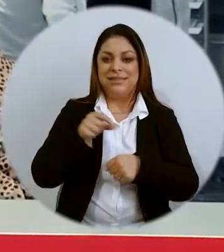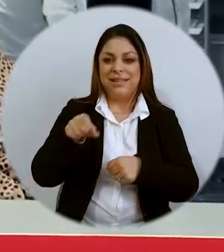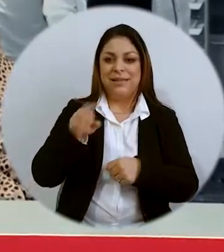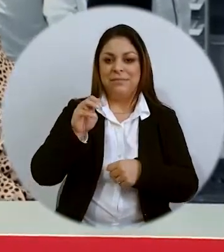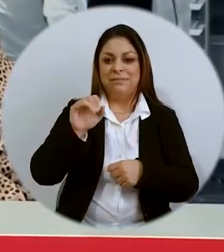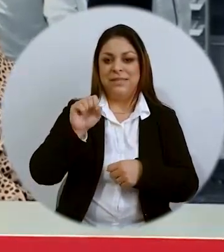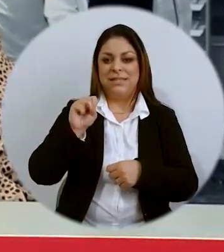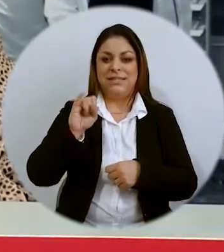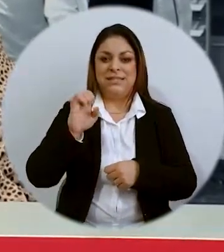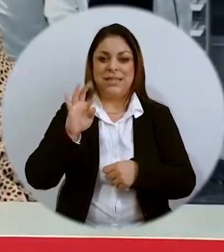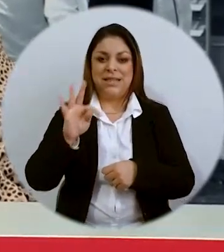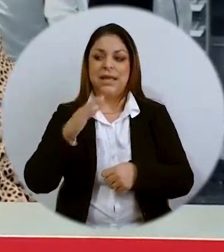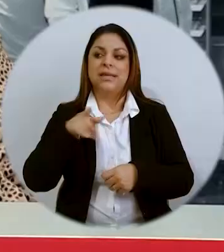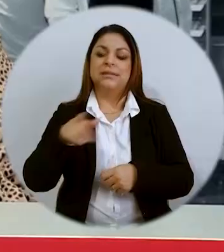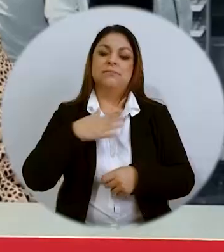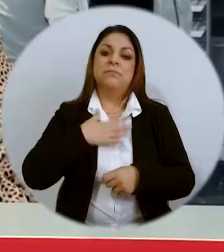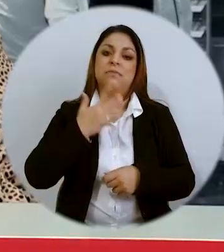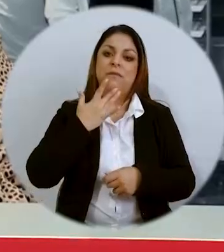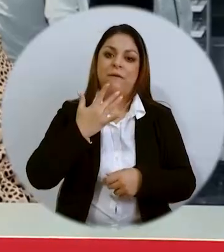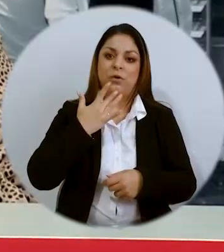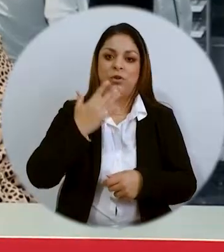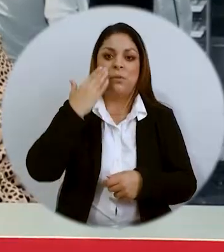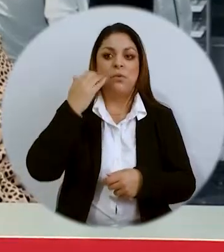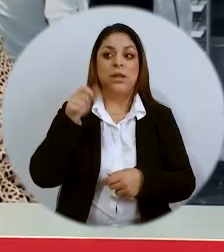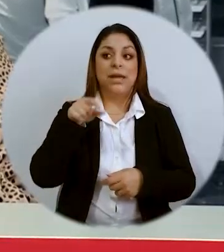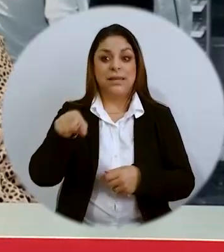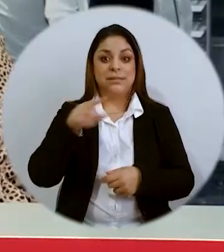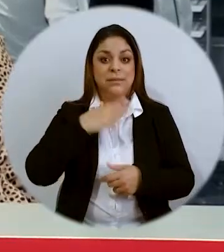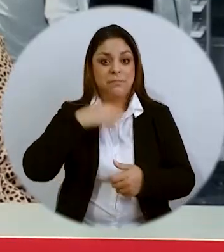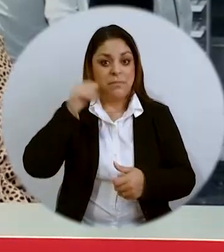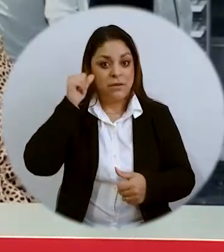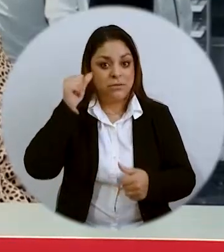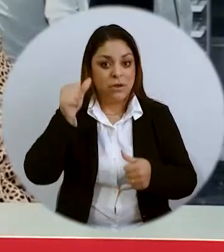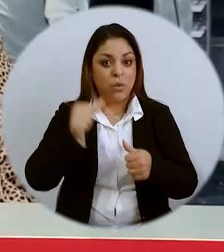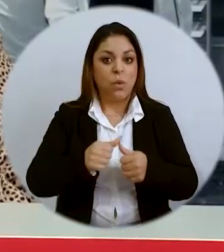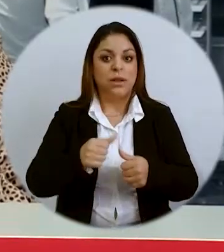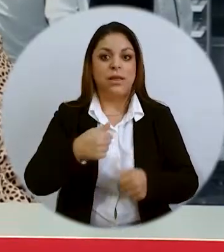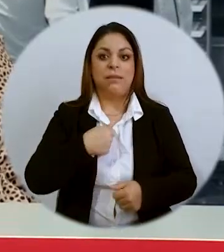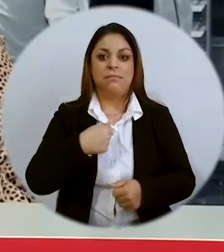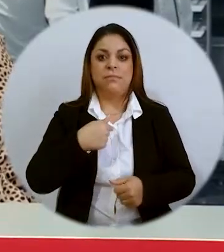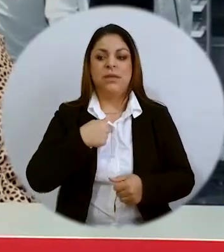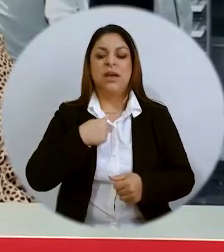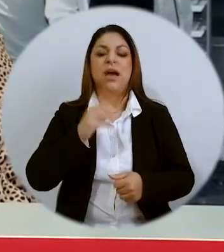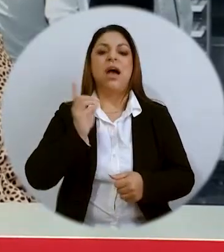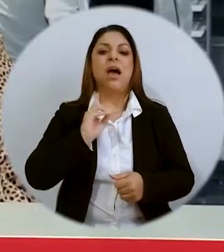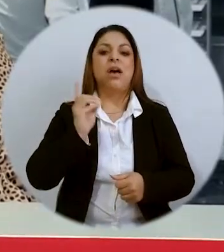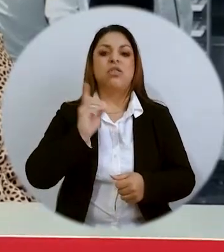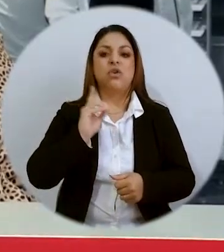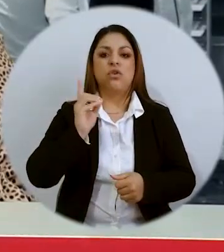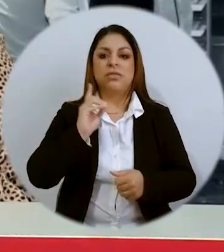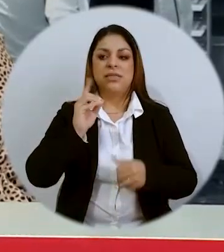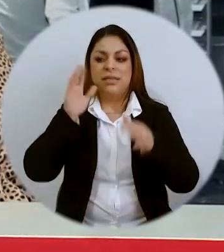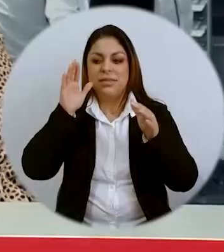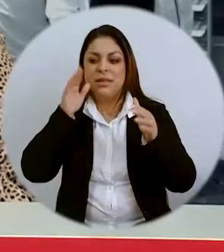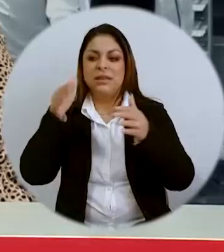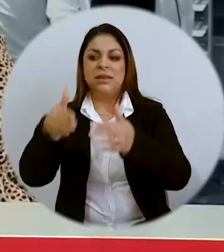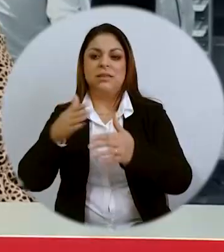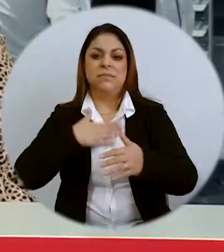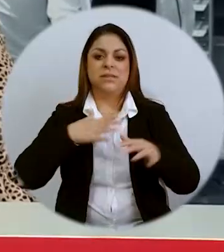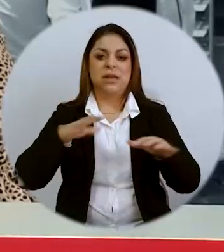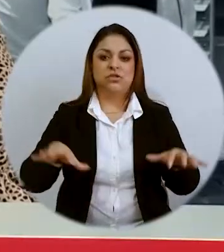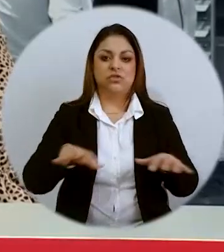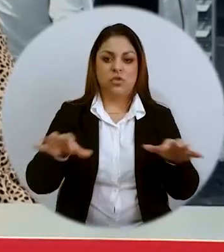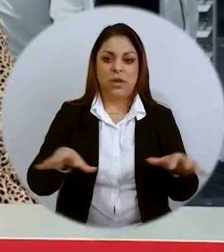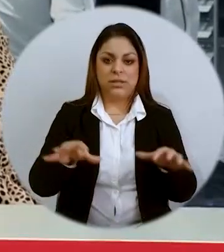mi favorito, porque es justamente el que me recuerda, el que nos recuerda hacia dónde tenemos que dirigir las